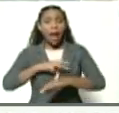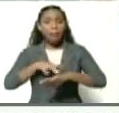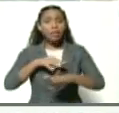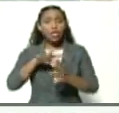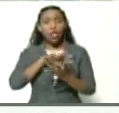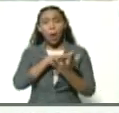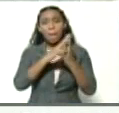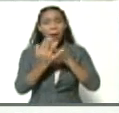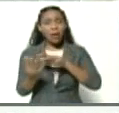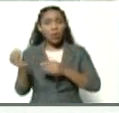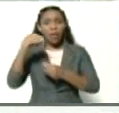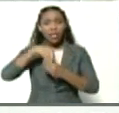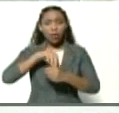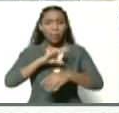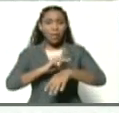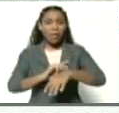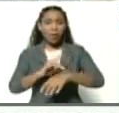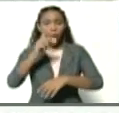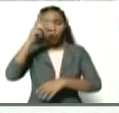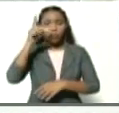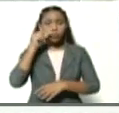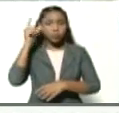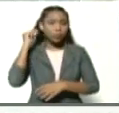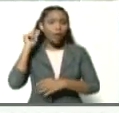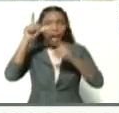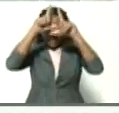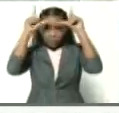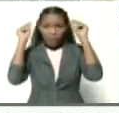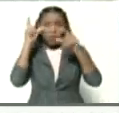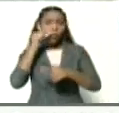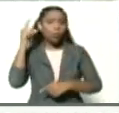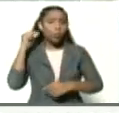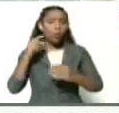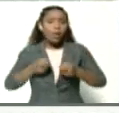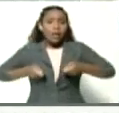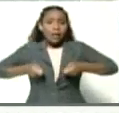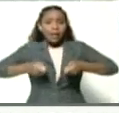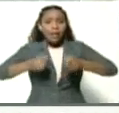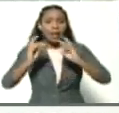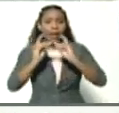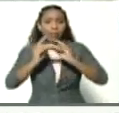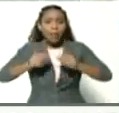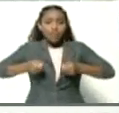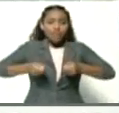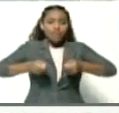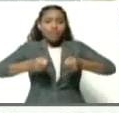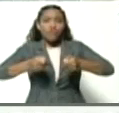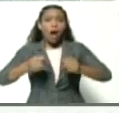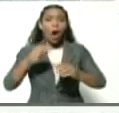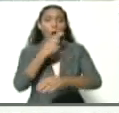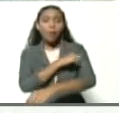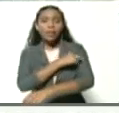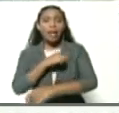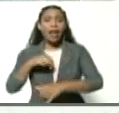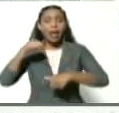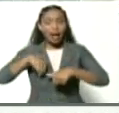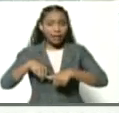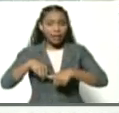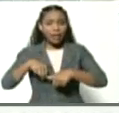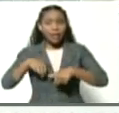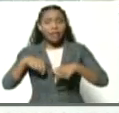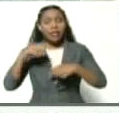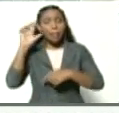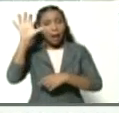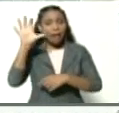Adentro, a todos los médicos, médicas, enfermeros, enfermeras, camilleras, a los hospitales del país, a las